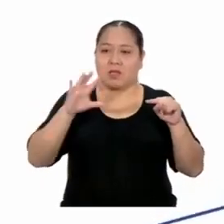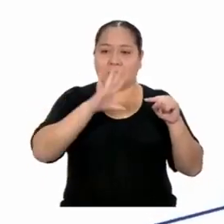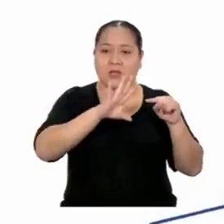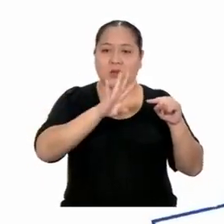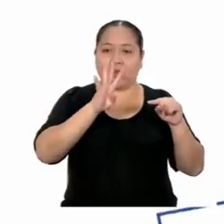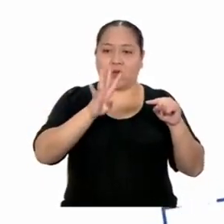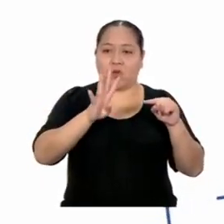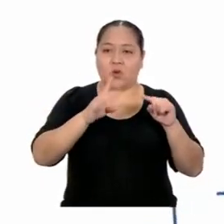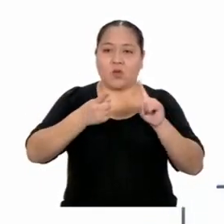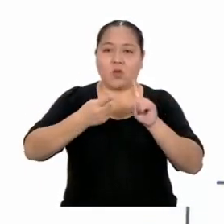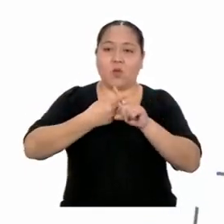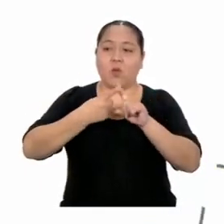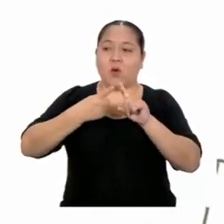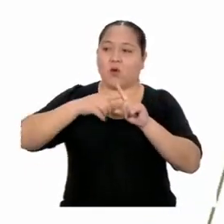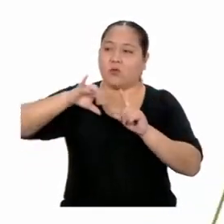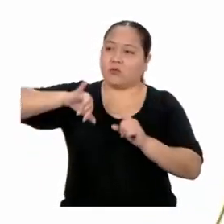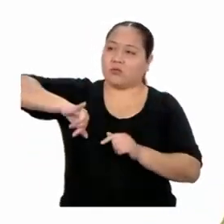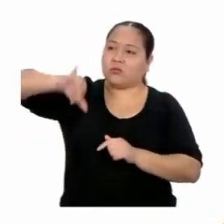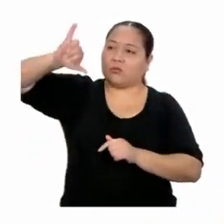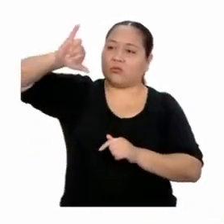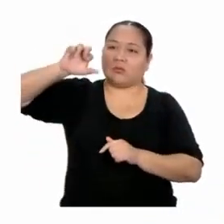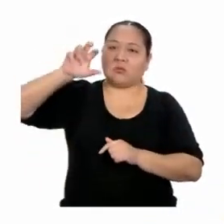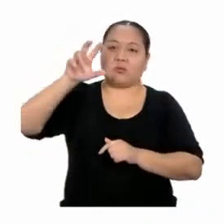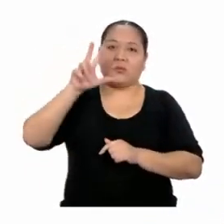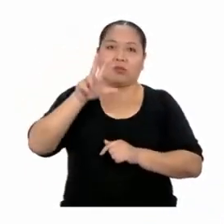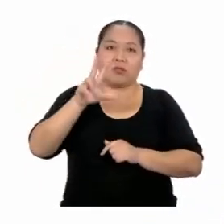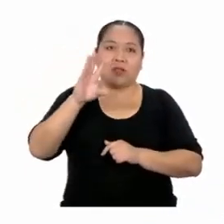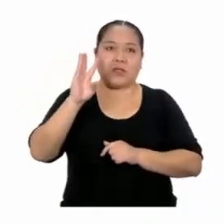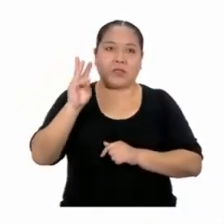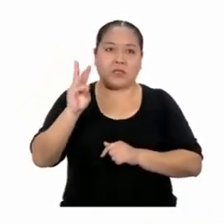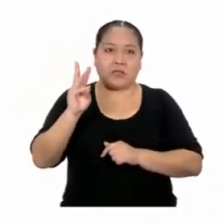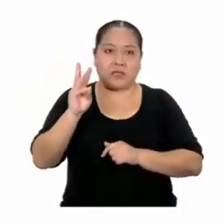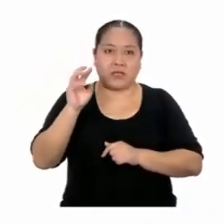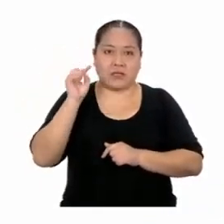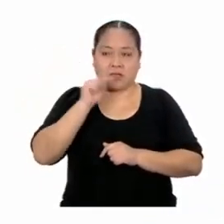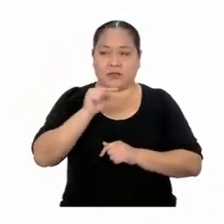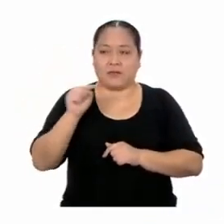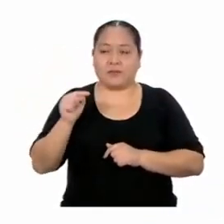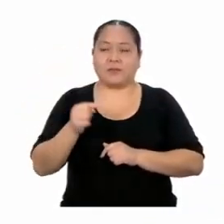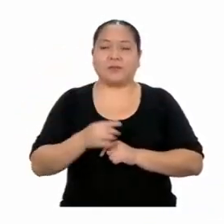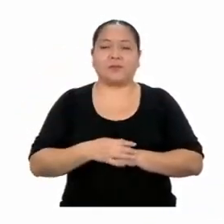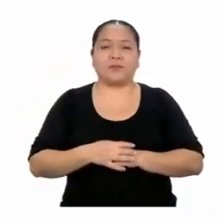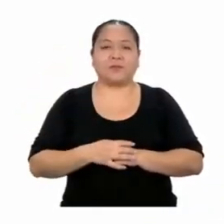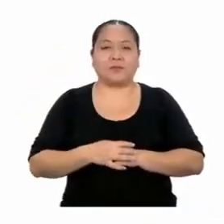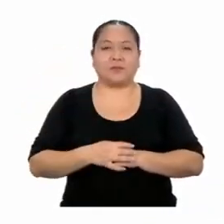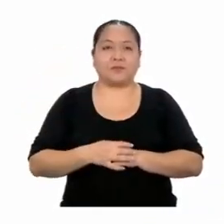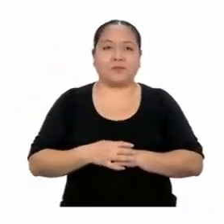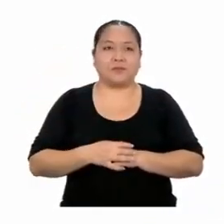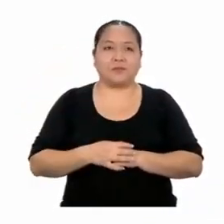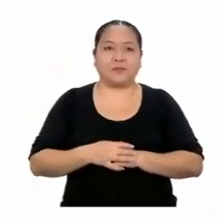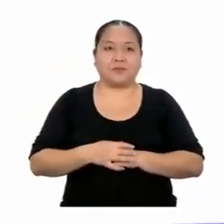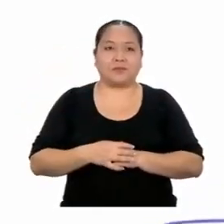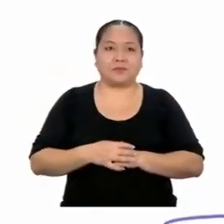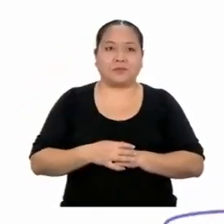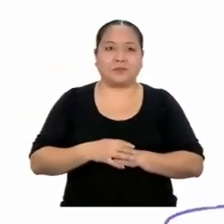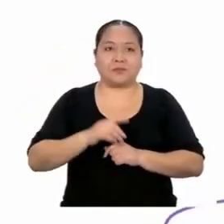metros y el ancho 36, multiplicaremos estos dos números.